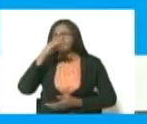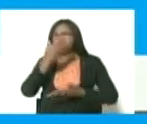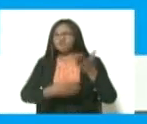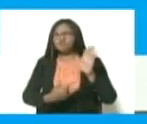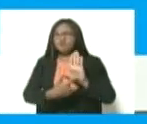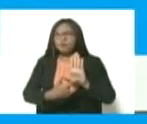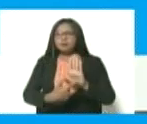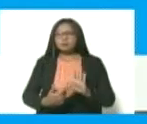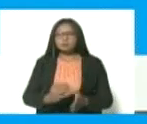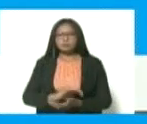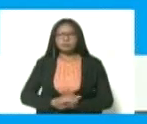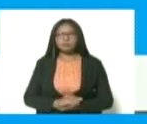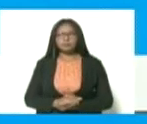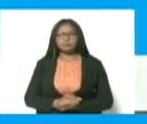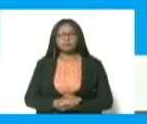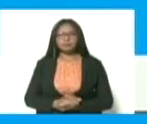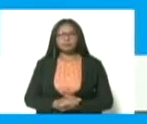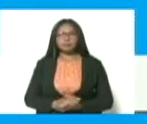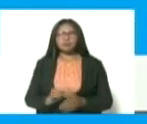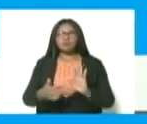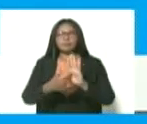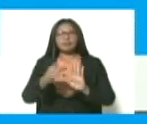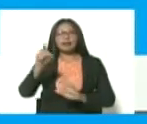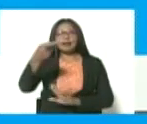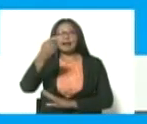informe del GAO,